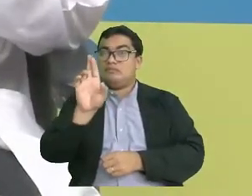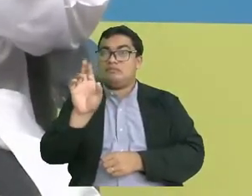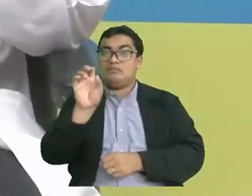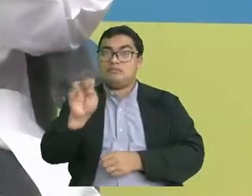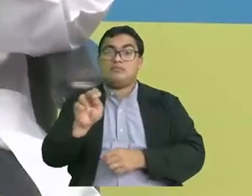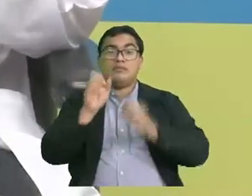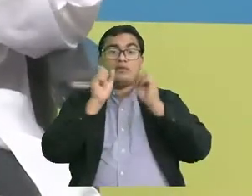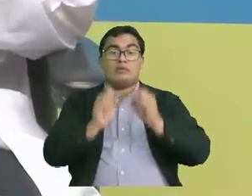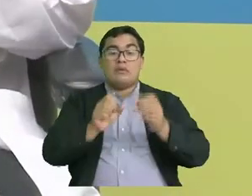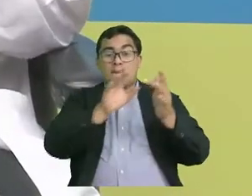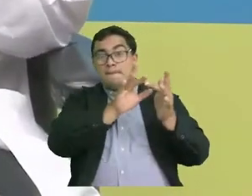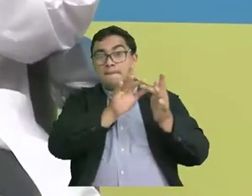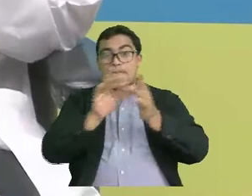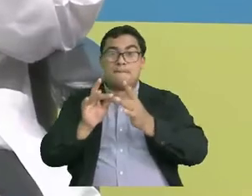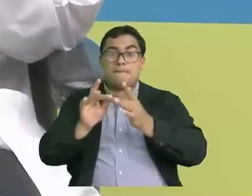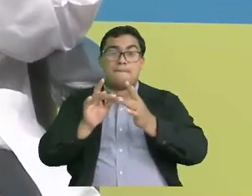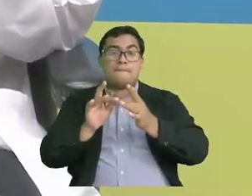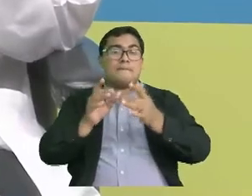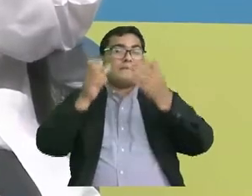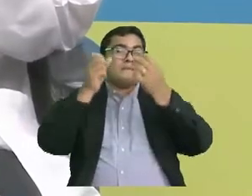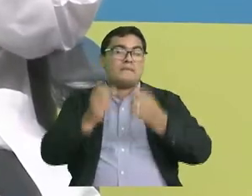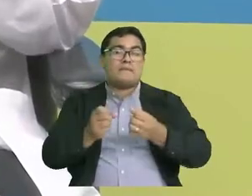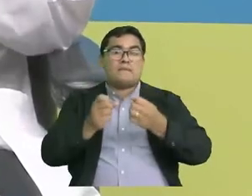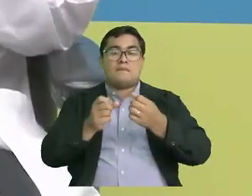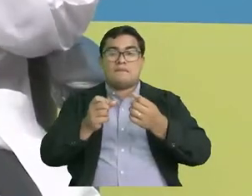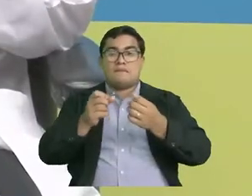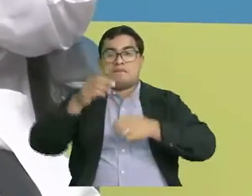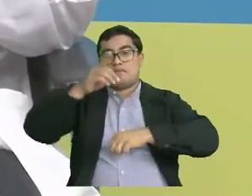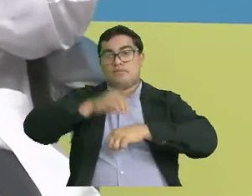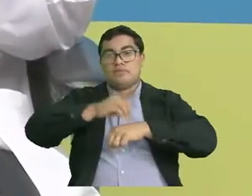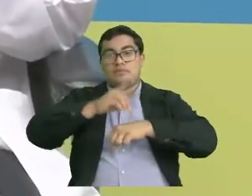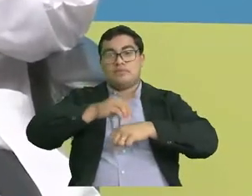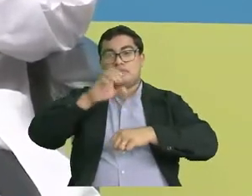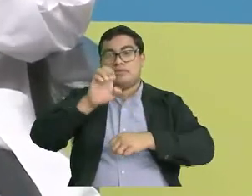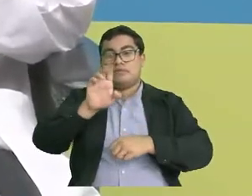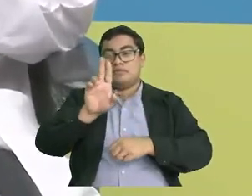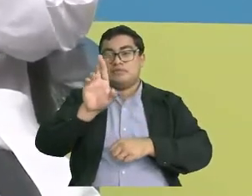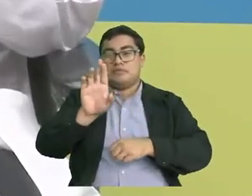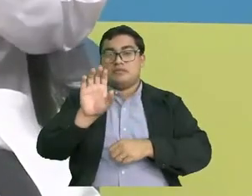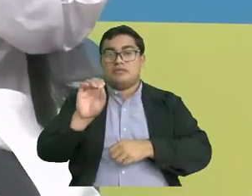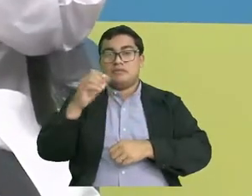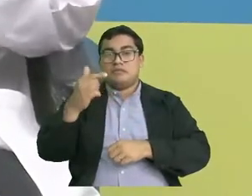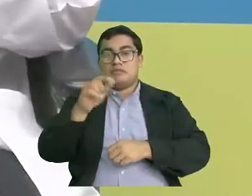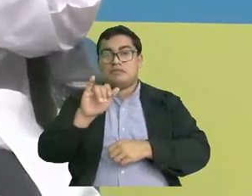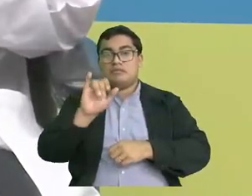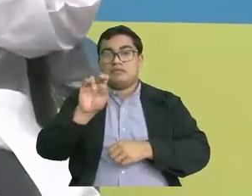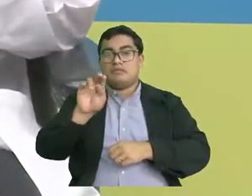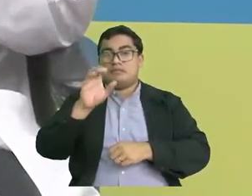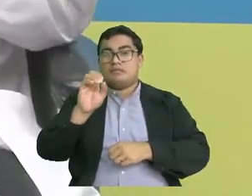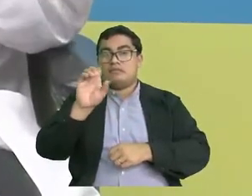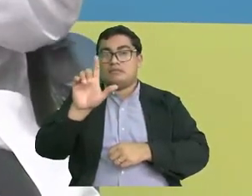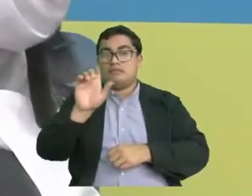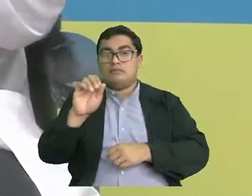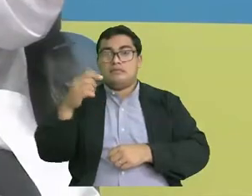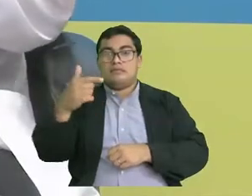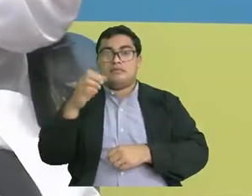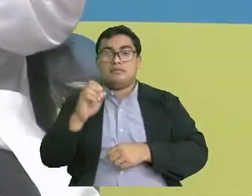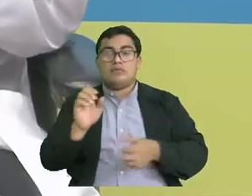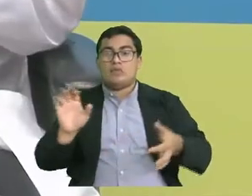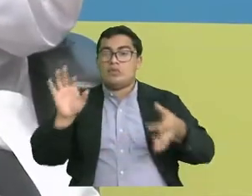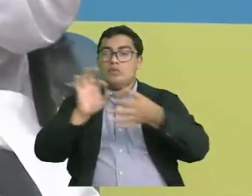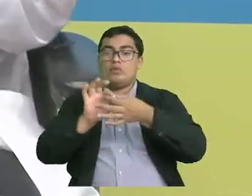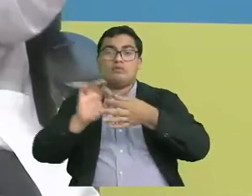se llama un ginecólogo urólogo, o uroginecólogo le dicen también. Interesante. Que junto con